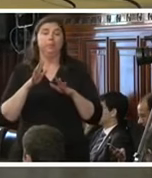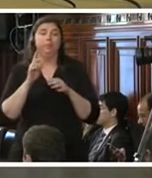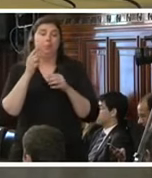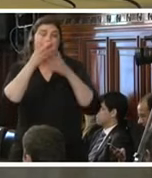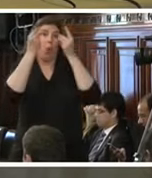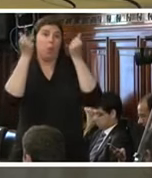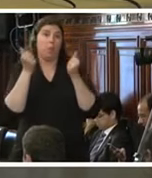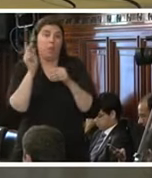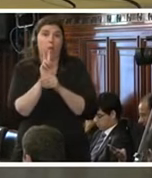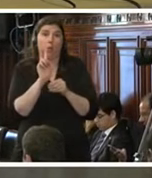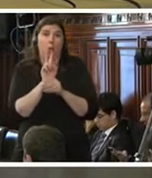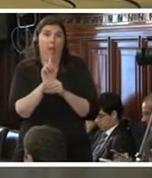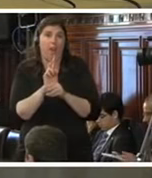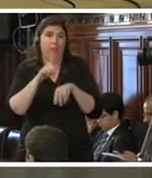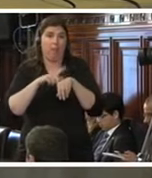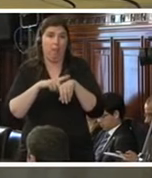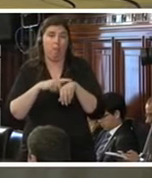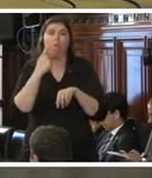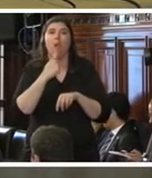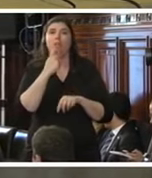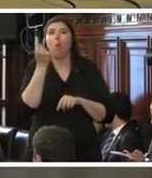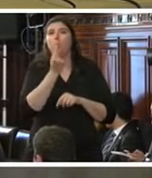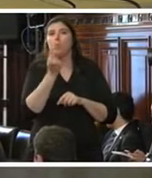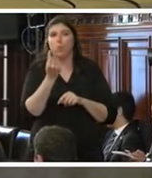1 minute left. Thank you.